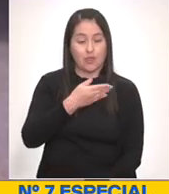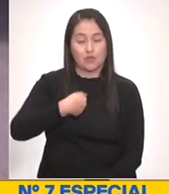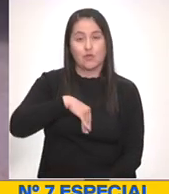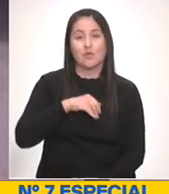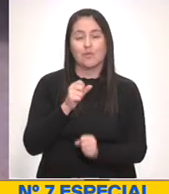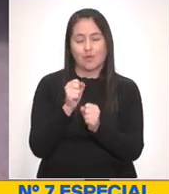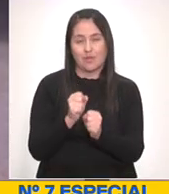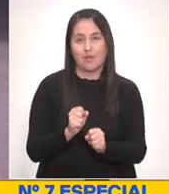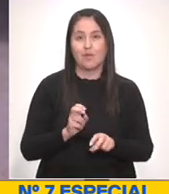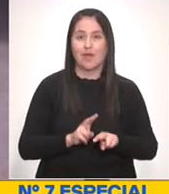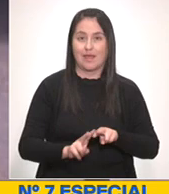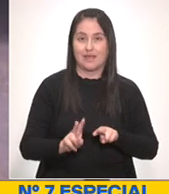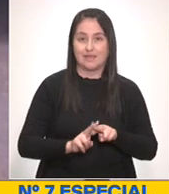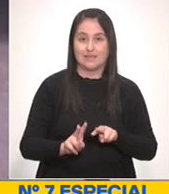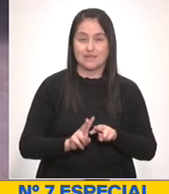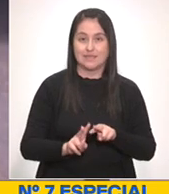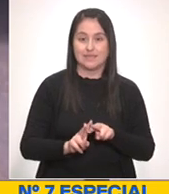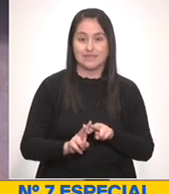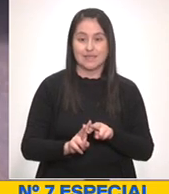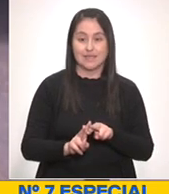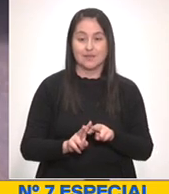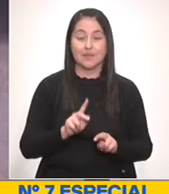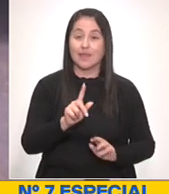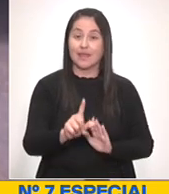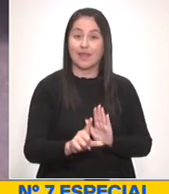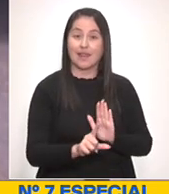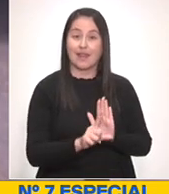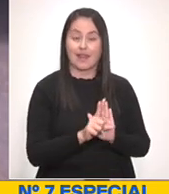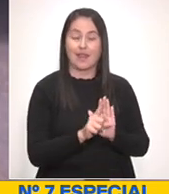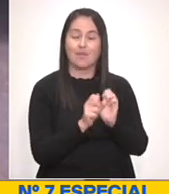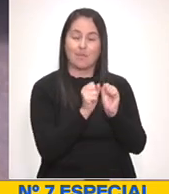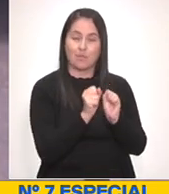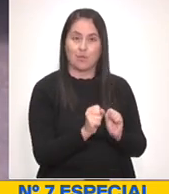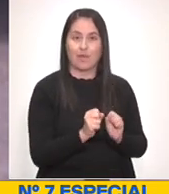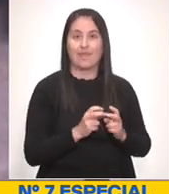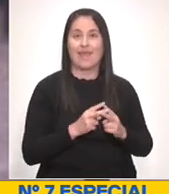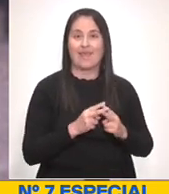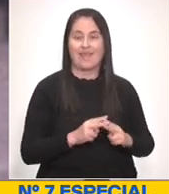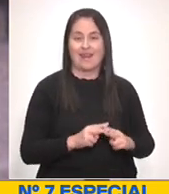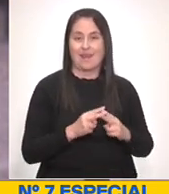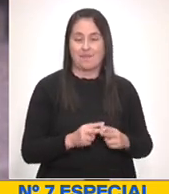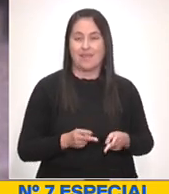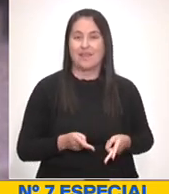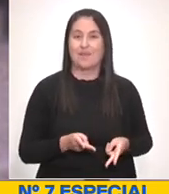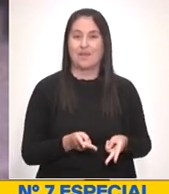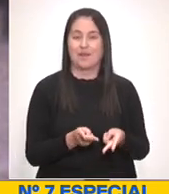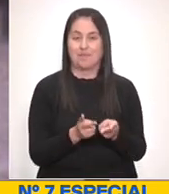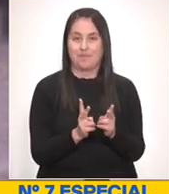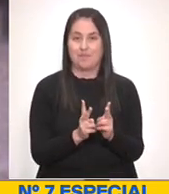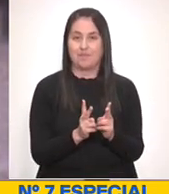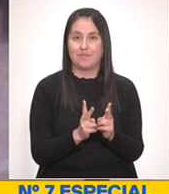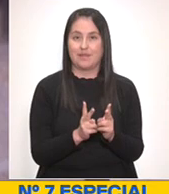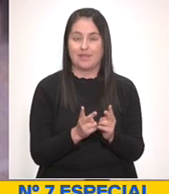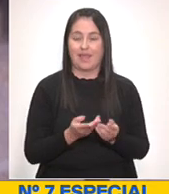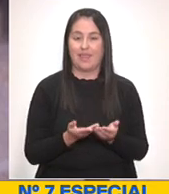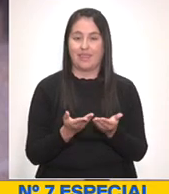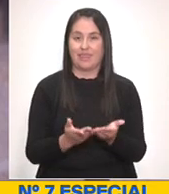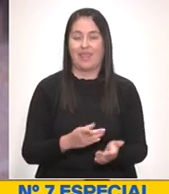es que la legislación sea también una herramienta que permita dignificar